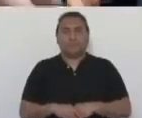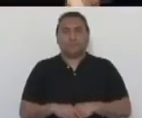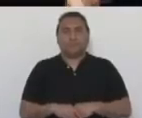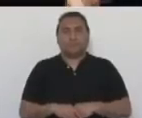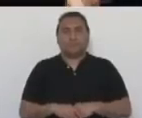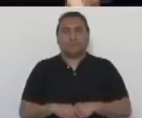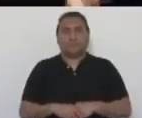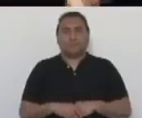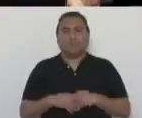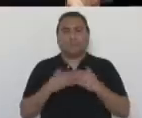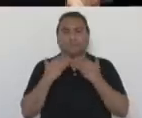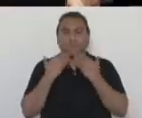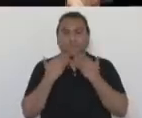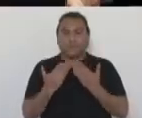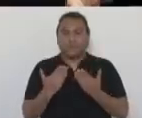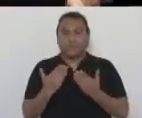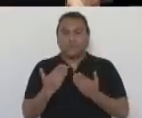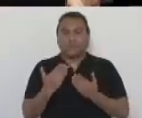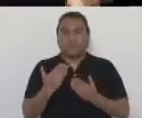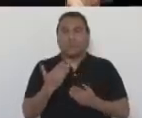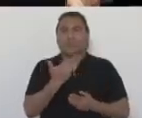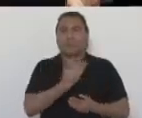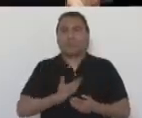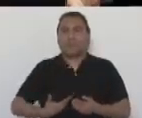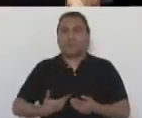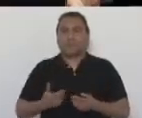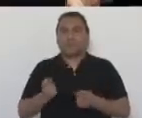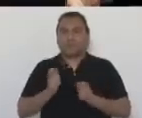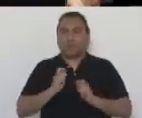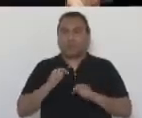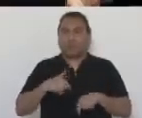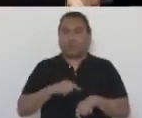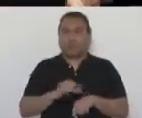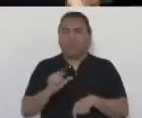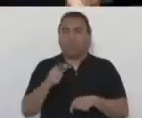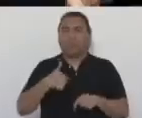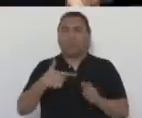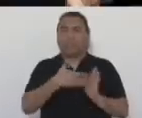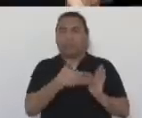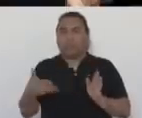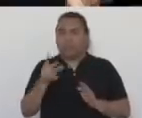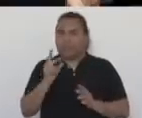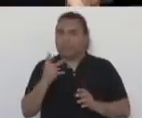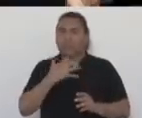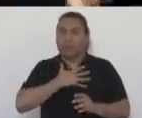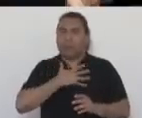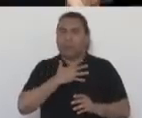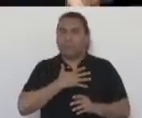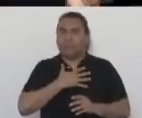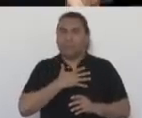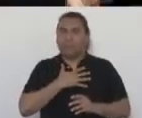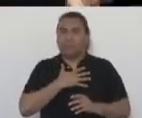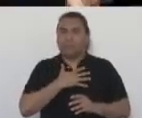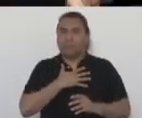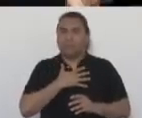Gracias, presidenta, por darme la palabra y por las muestras de afecto durante este tiempo difícil para miras. Desde